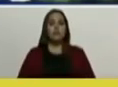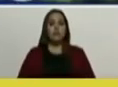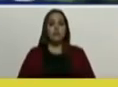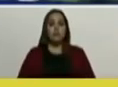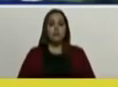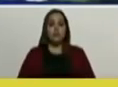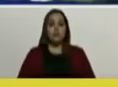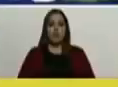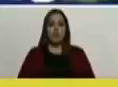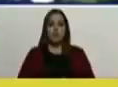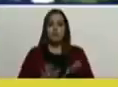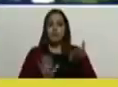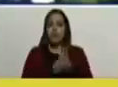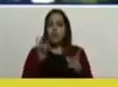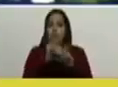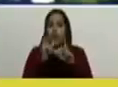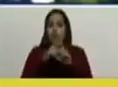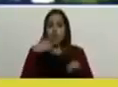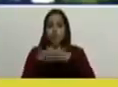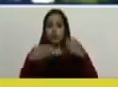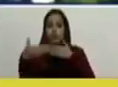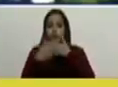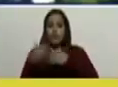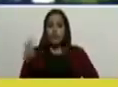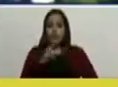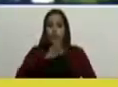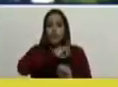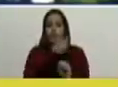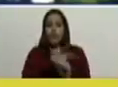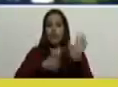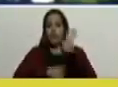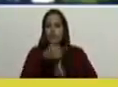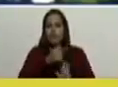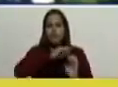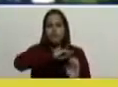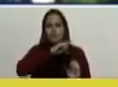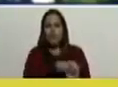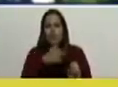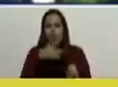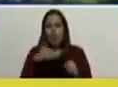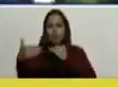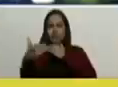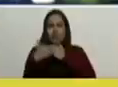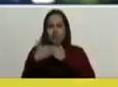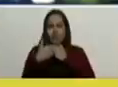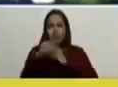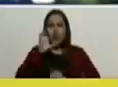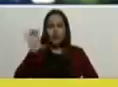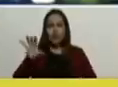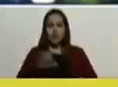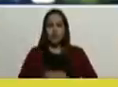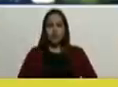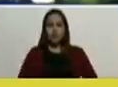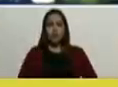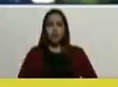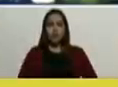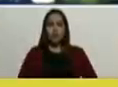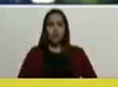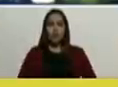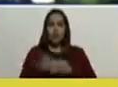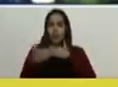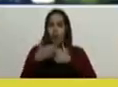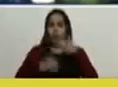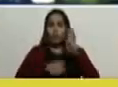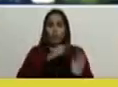con el poder más brutal que jamás se haya ejercido contra un país. La agresión